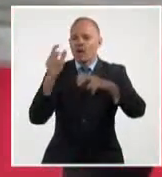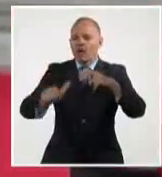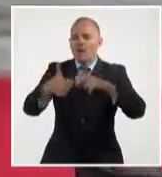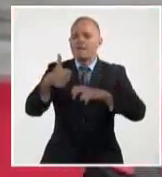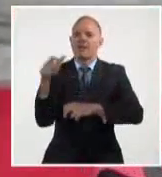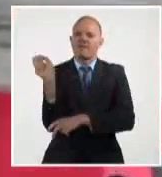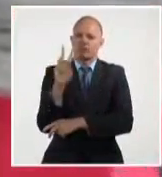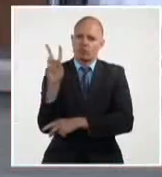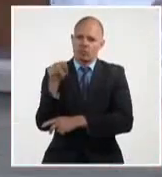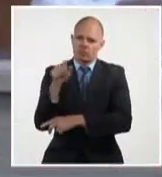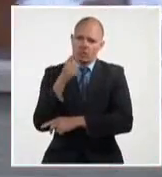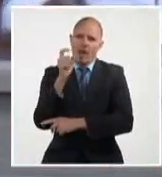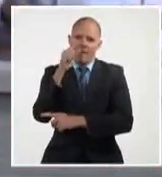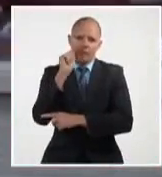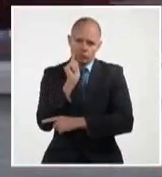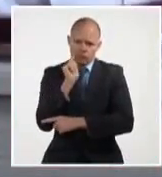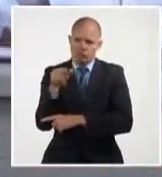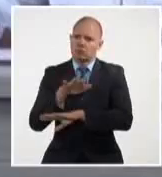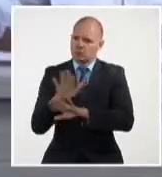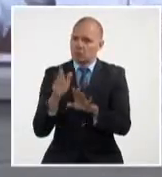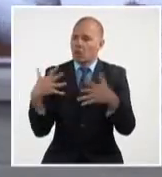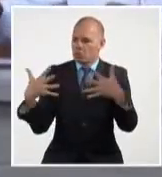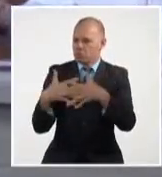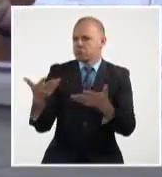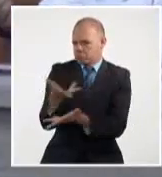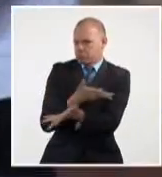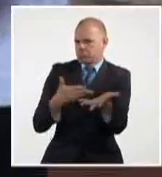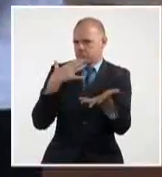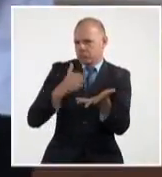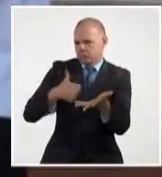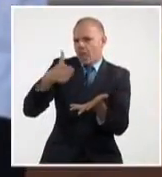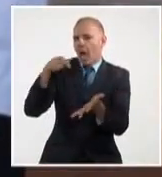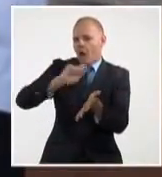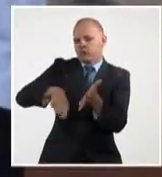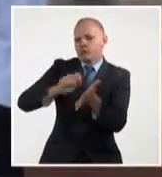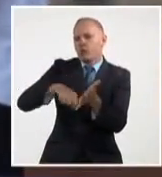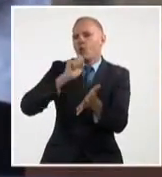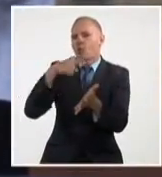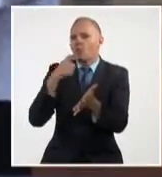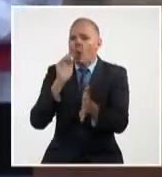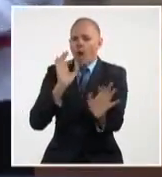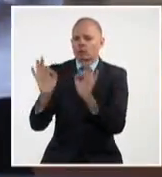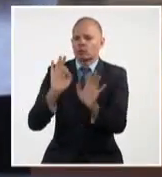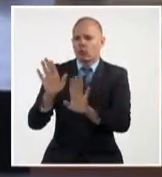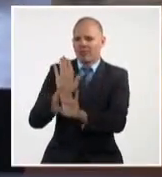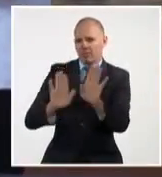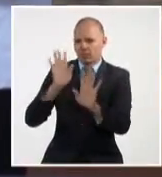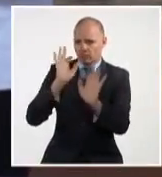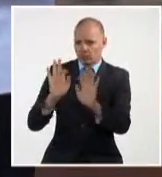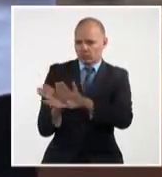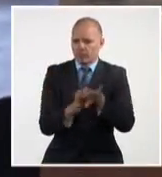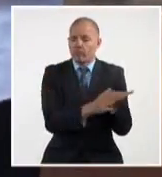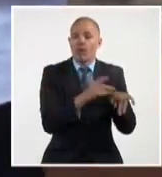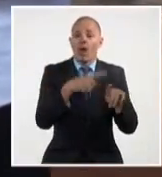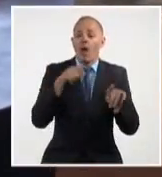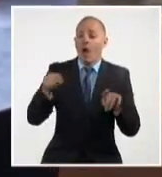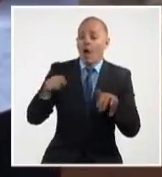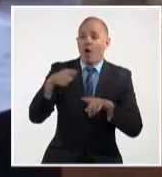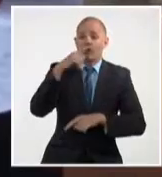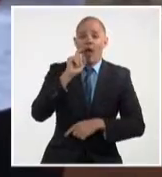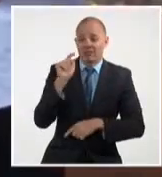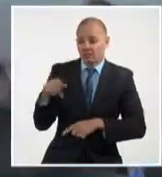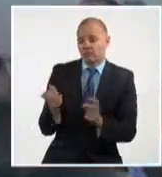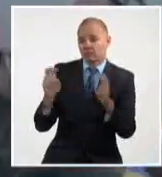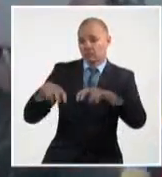los intercambios comerciales, el diálogo político y los acuerdos de seguridad. También con el presidente de Guyana, Irfan Ali, conversó